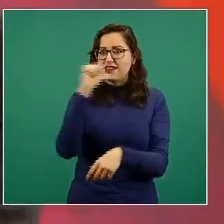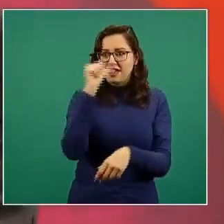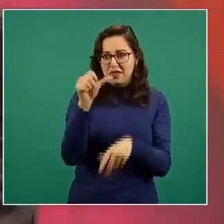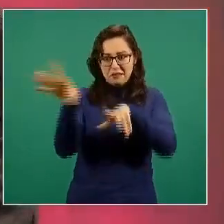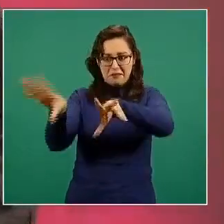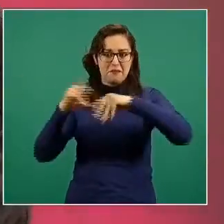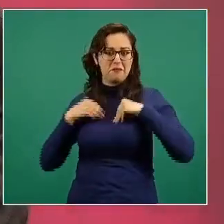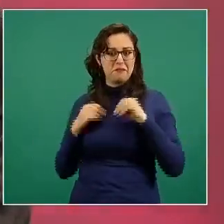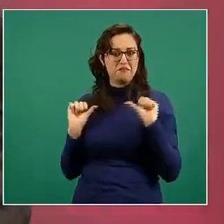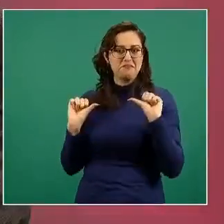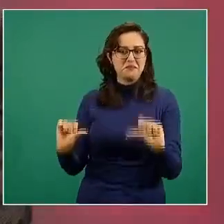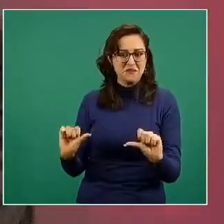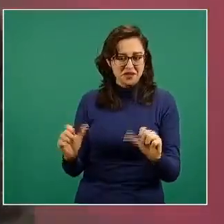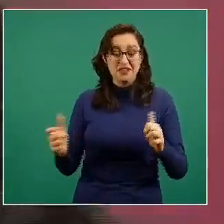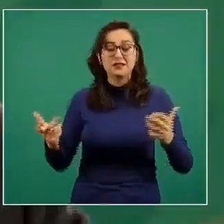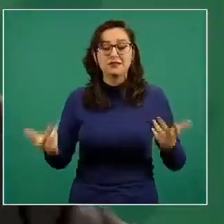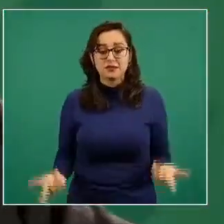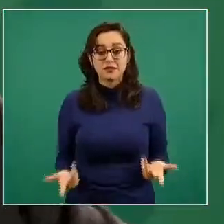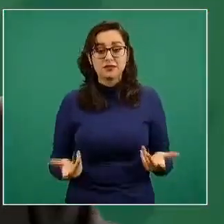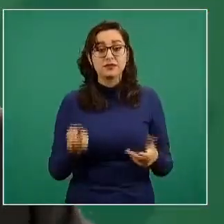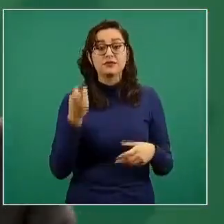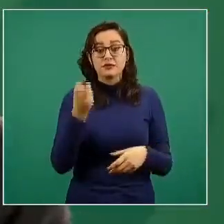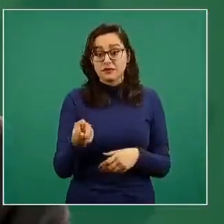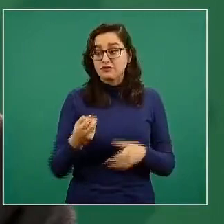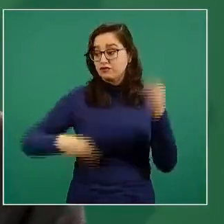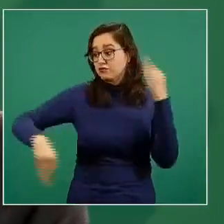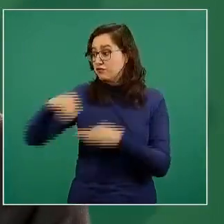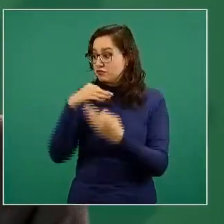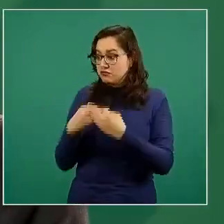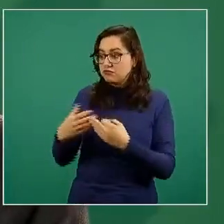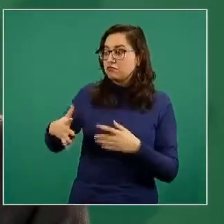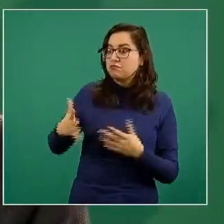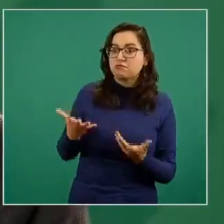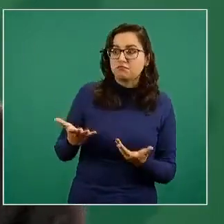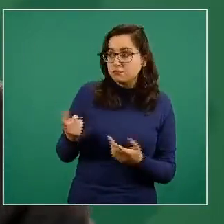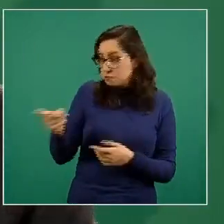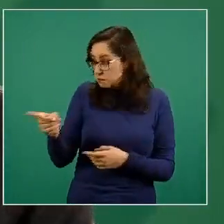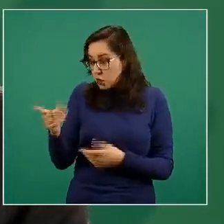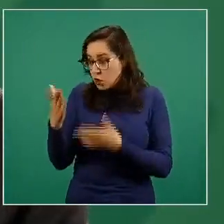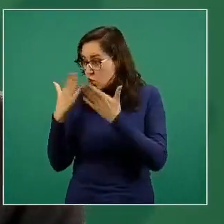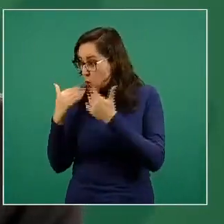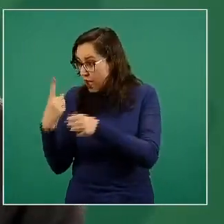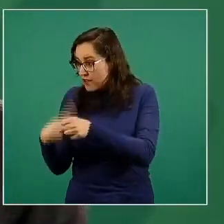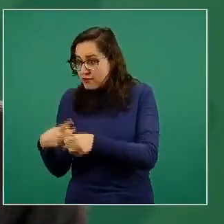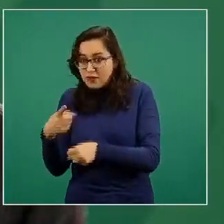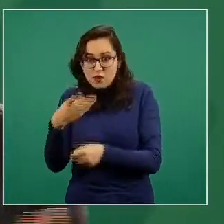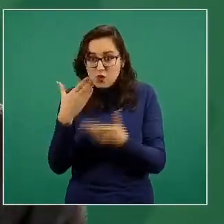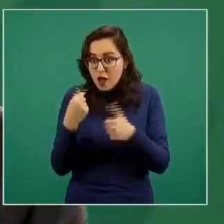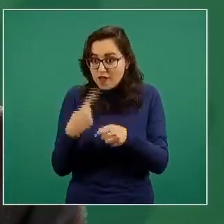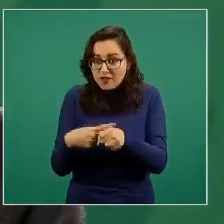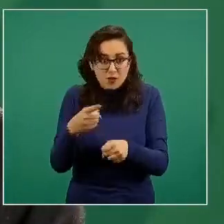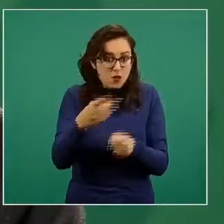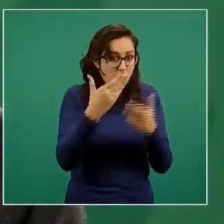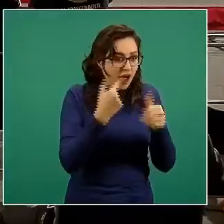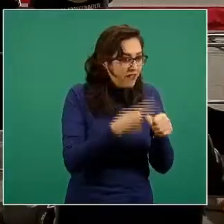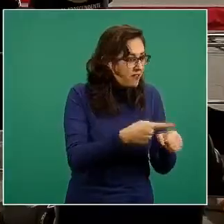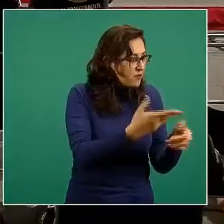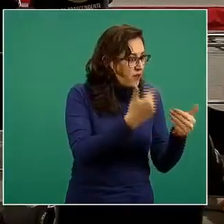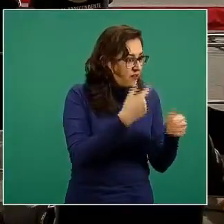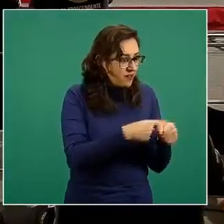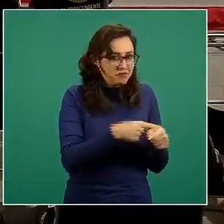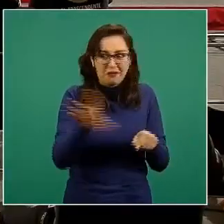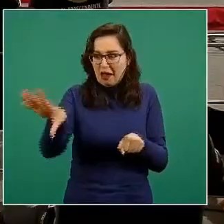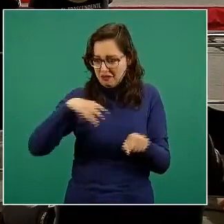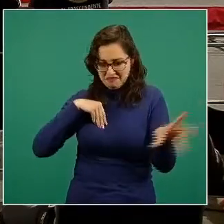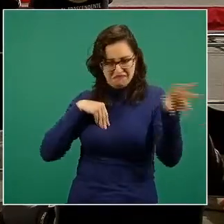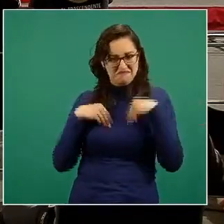hace un bien que otra persona, un prójimo, no se contagie. Hay quien no lo percibe de esa manera, no se da cuenta que nos